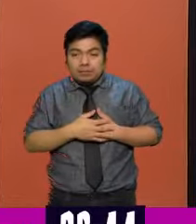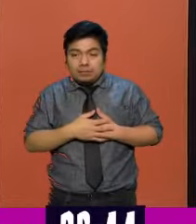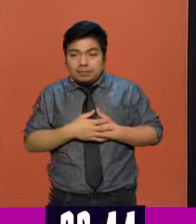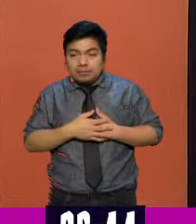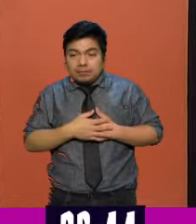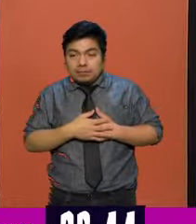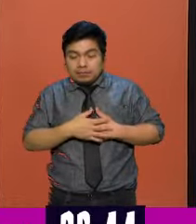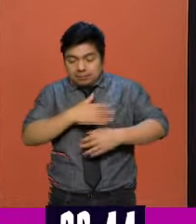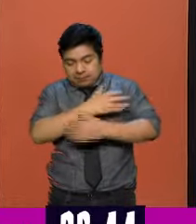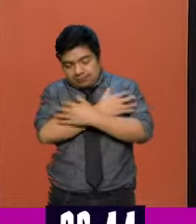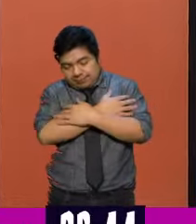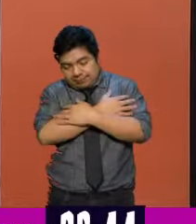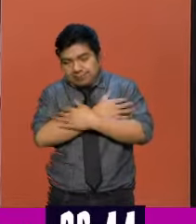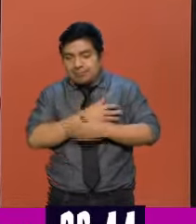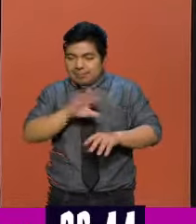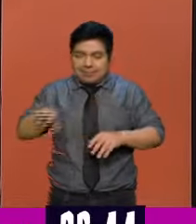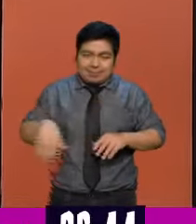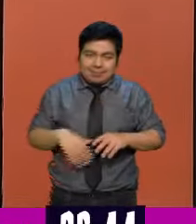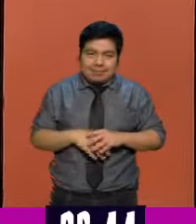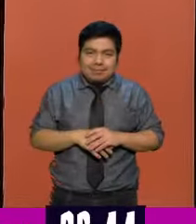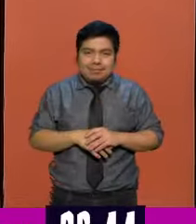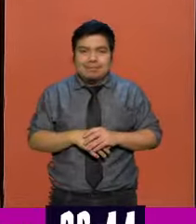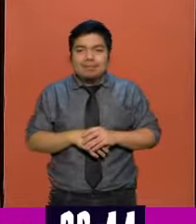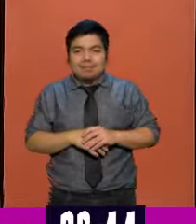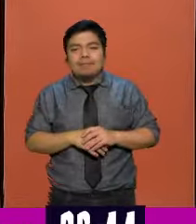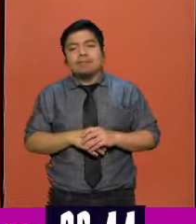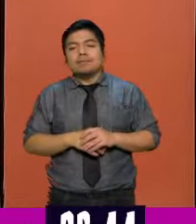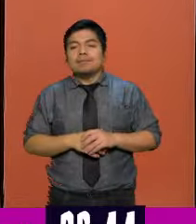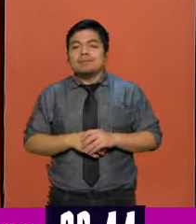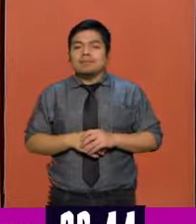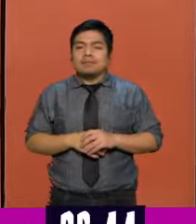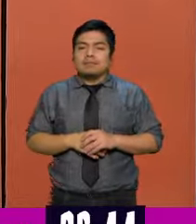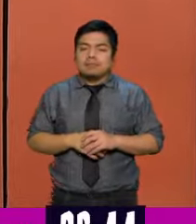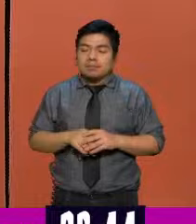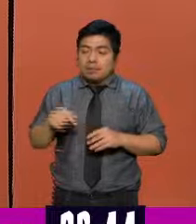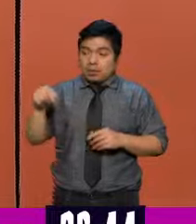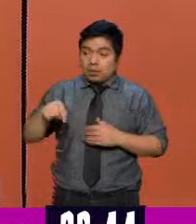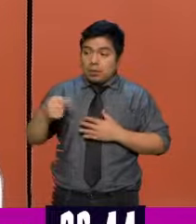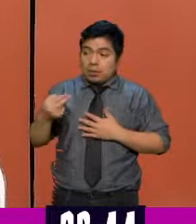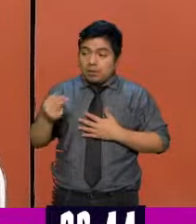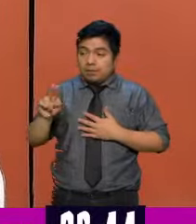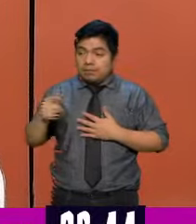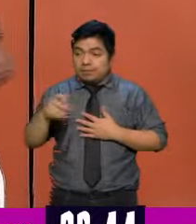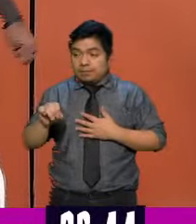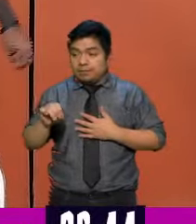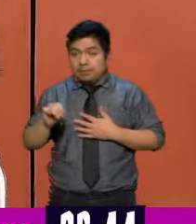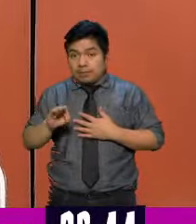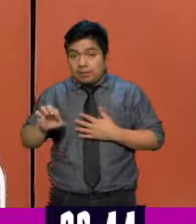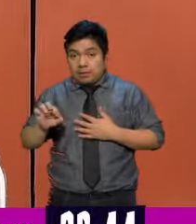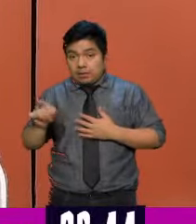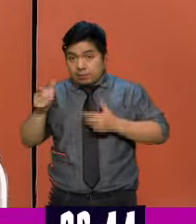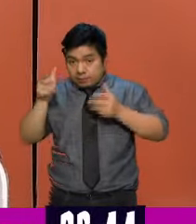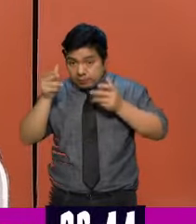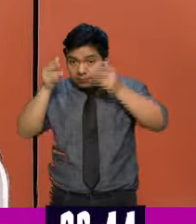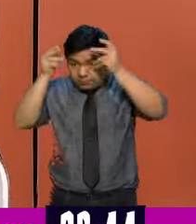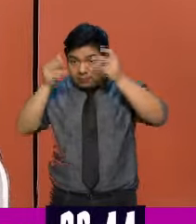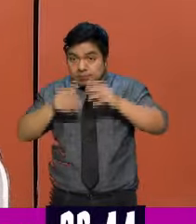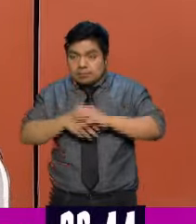habían espantado de que eran dumplings. ¿De qué? Hugo Ferruzzo, sus dumplings. Platillos voladores.